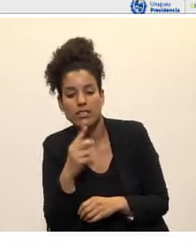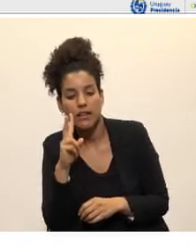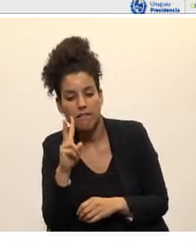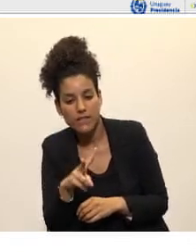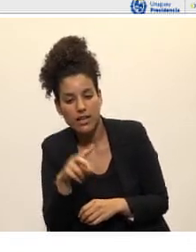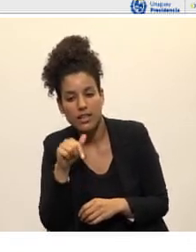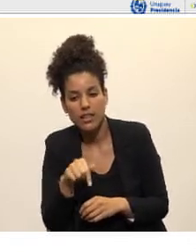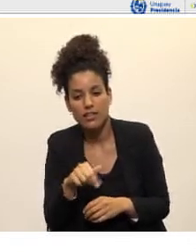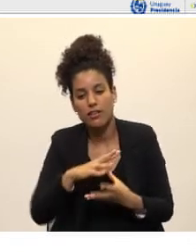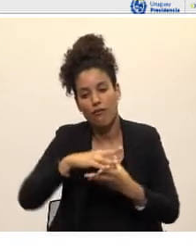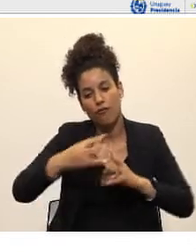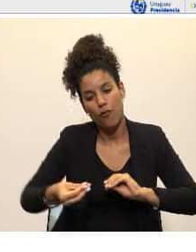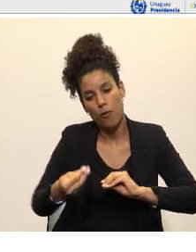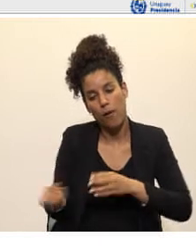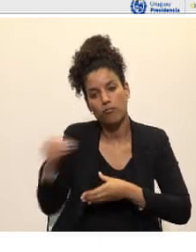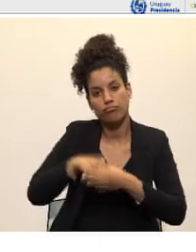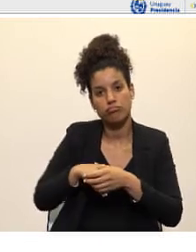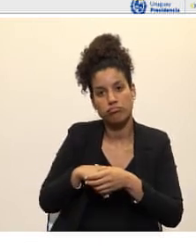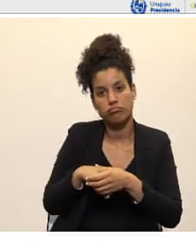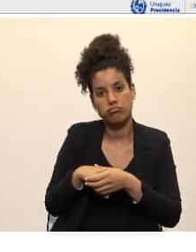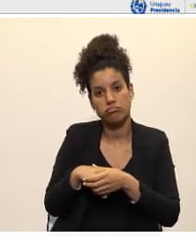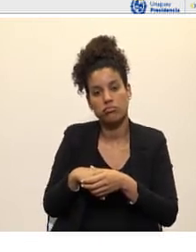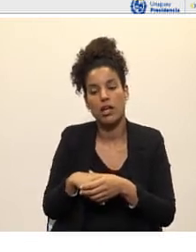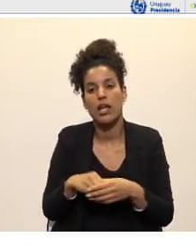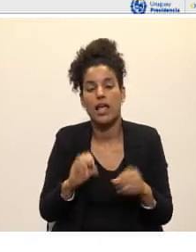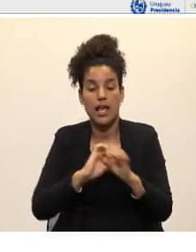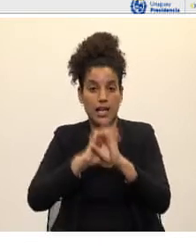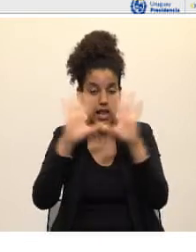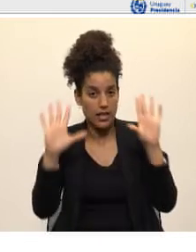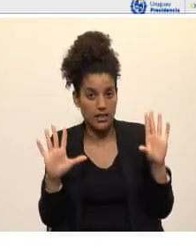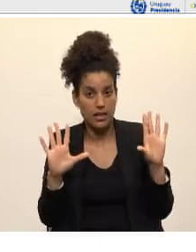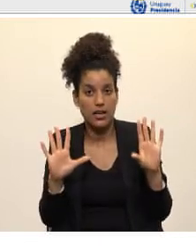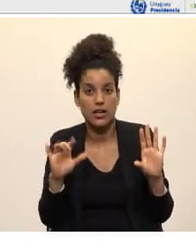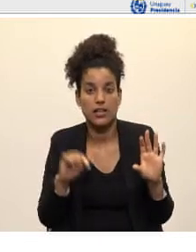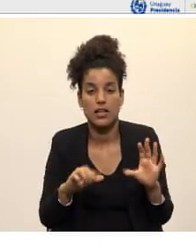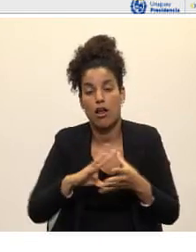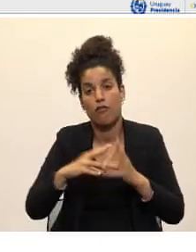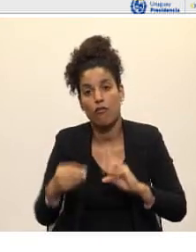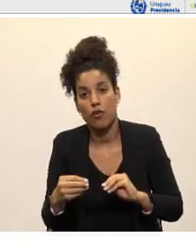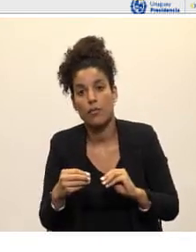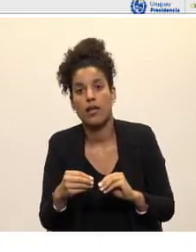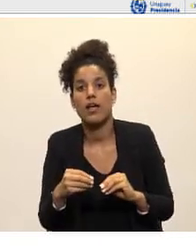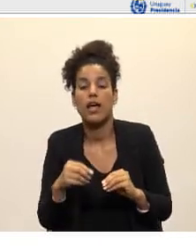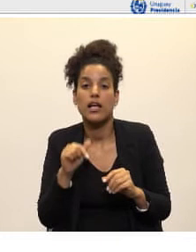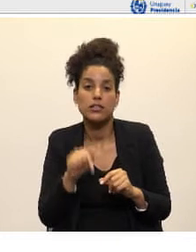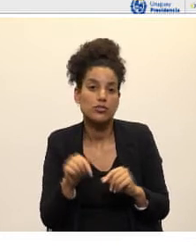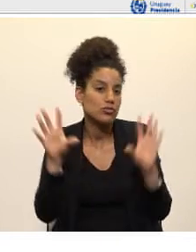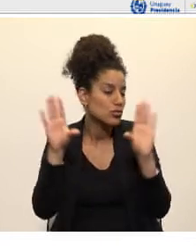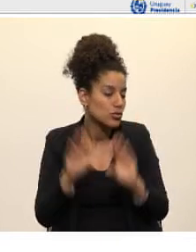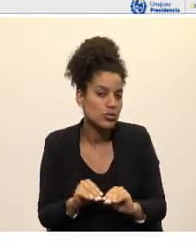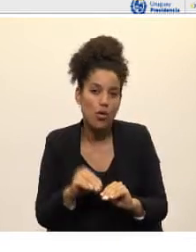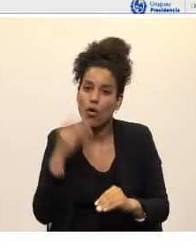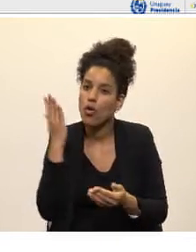más integral. Claridad en la normativa, yo creo que fundamentalmente la protección de datos, todo lo que hace a